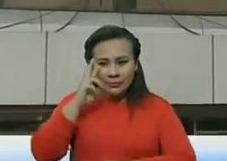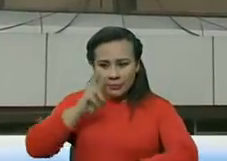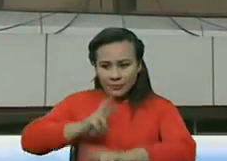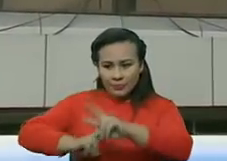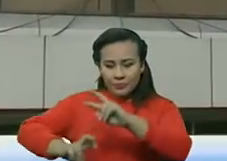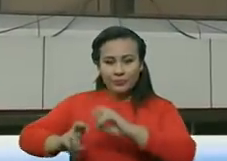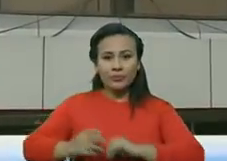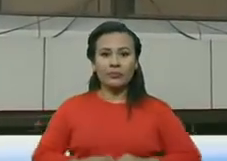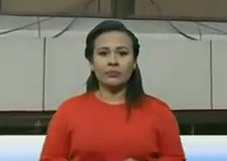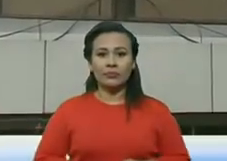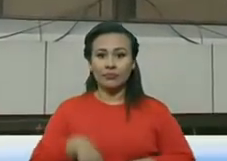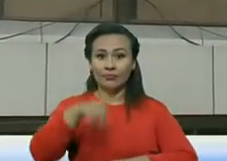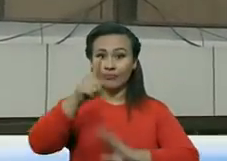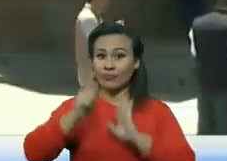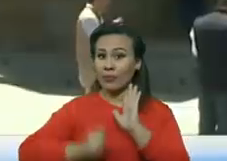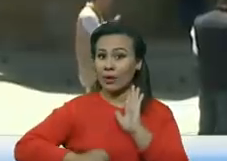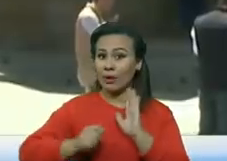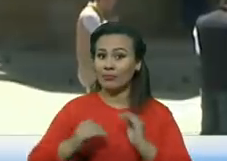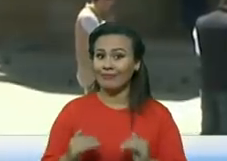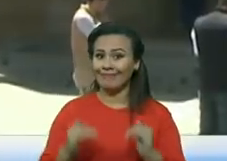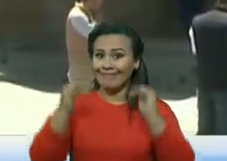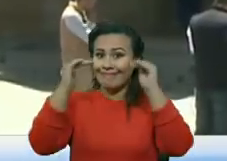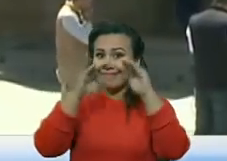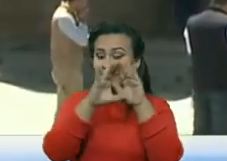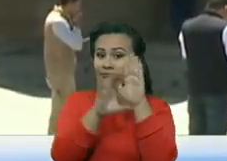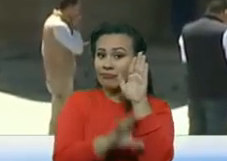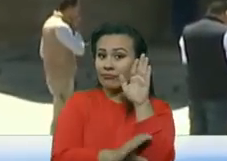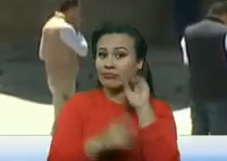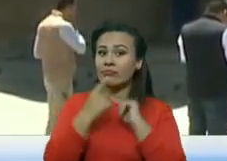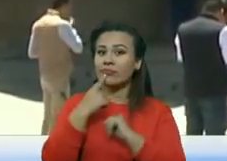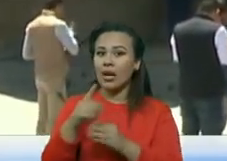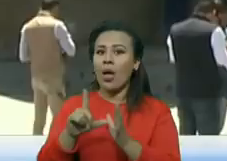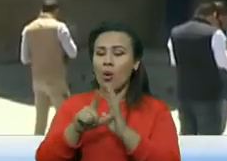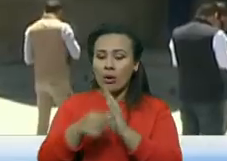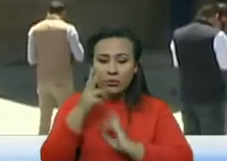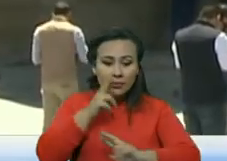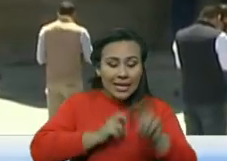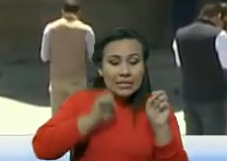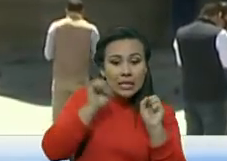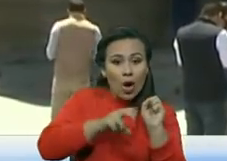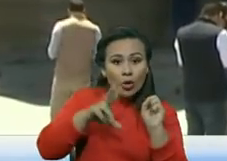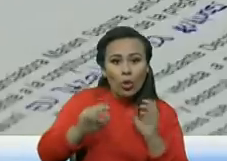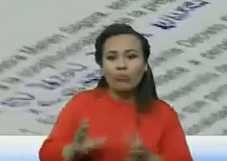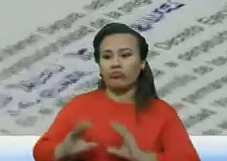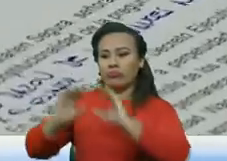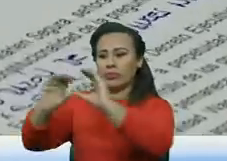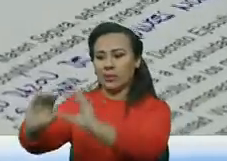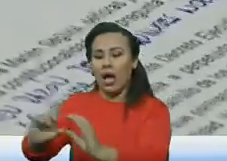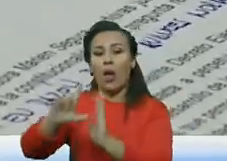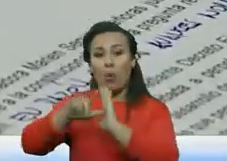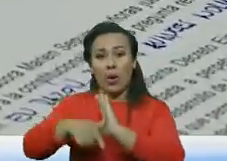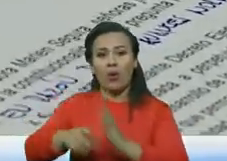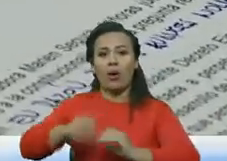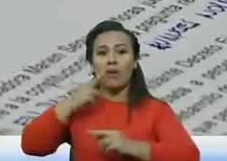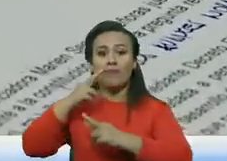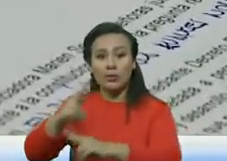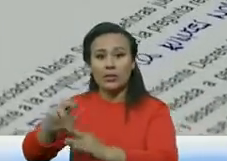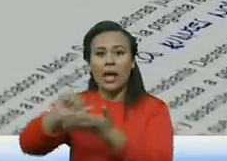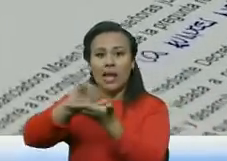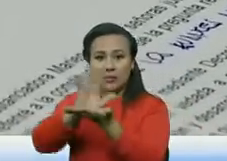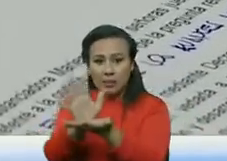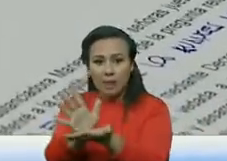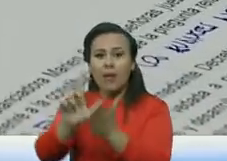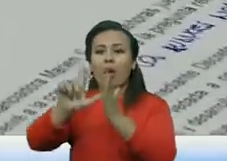el dictamen de la Corte Constitucional se remitirá a la Comisión de Fiscalización de la Asamblea para continuar el trámite